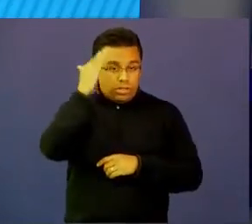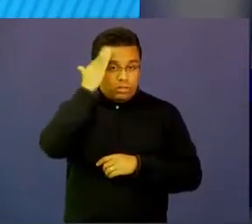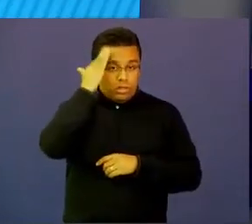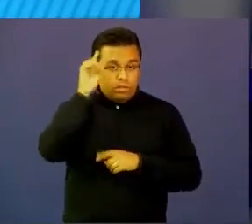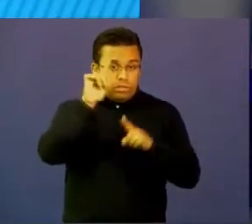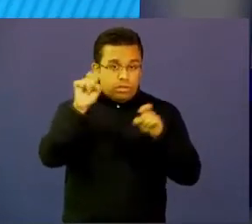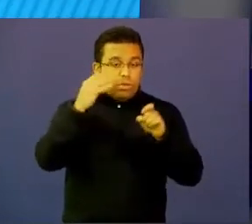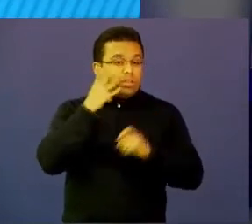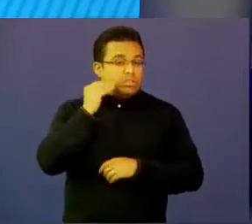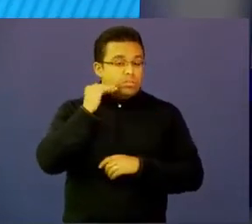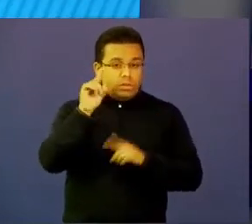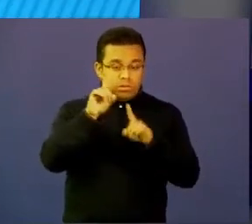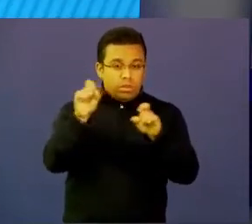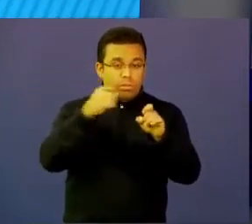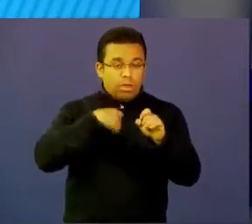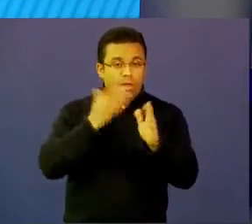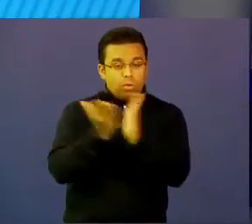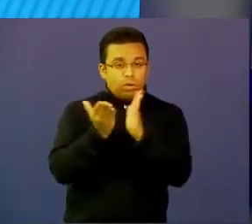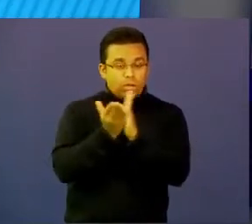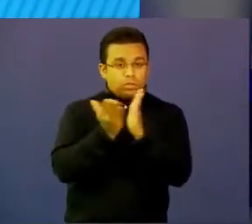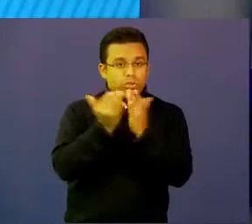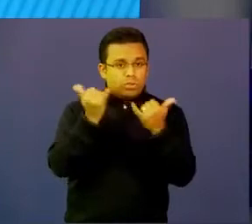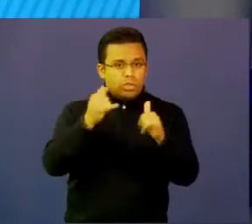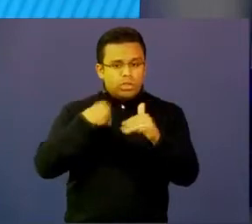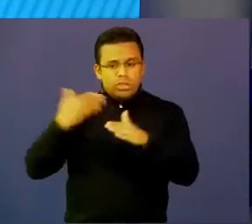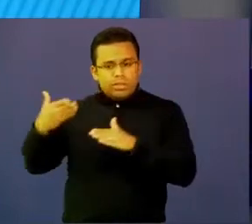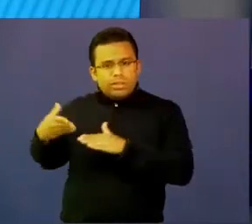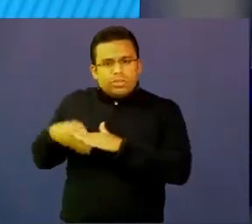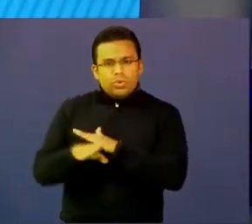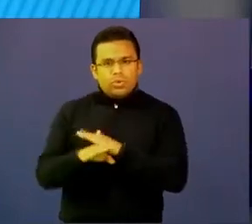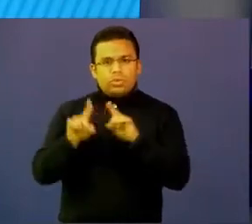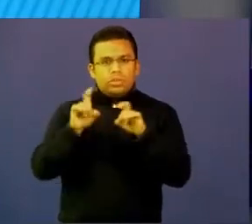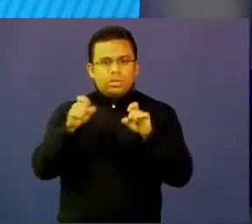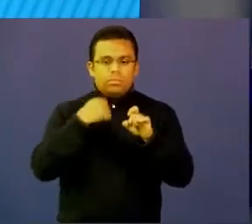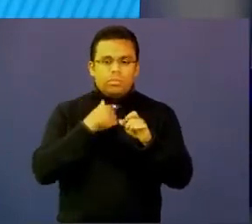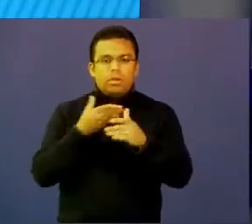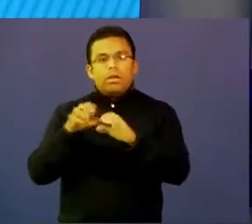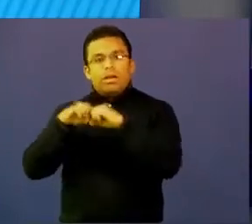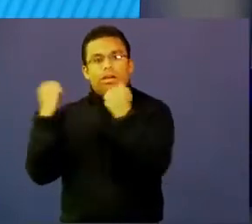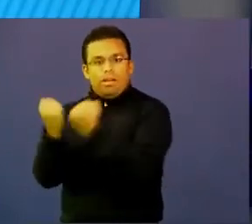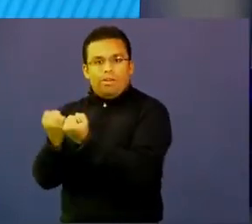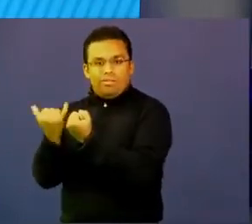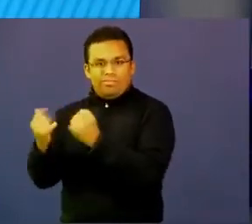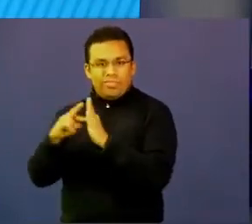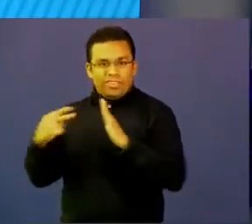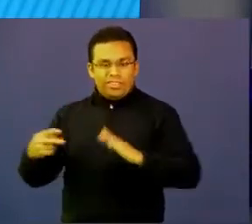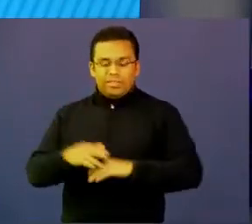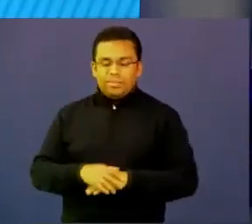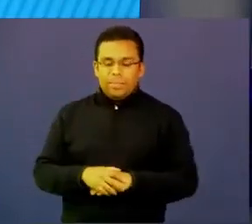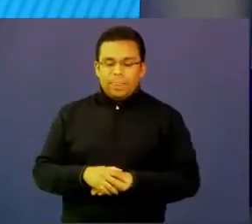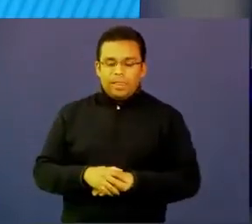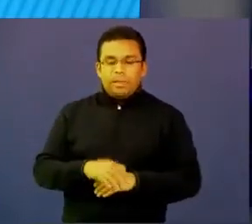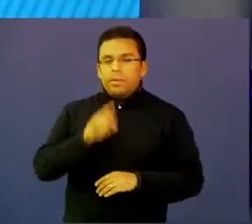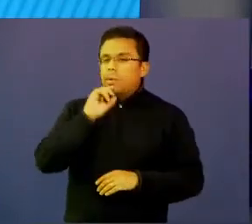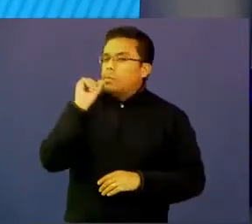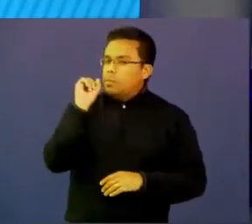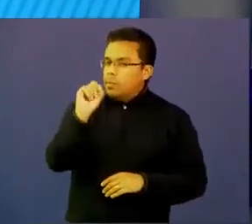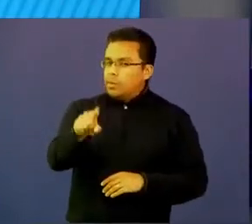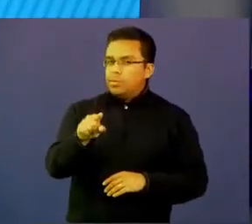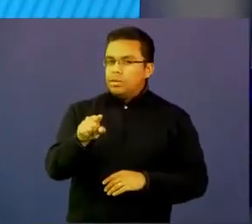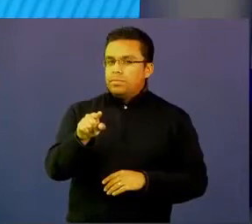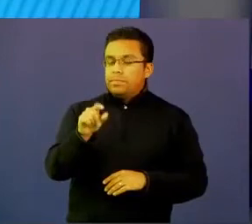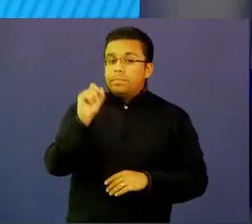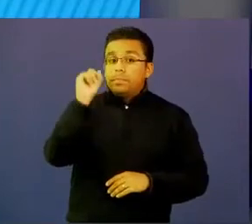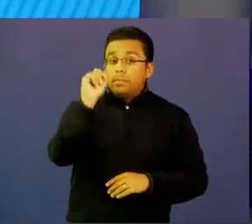en educación y en la introducción, digamos, de tecnologías en las aulas, pero yo creo que hay una pregunta importante y es que el